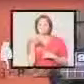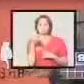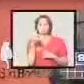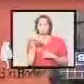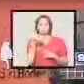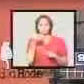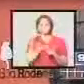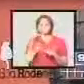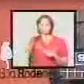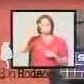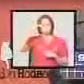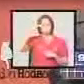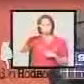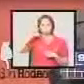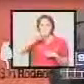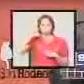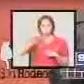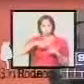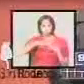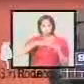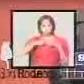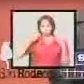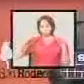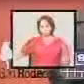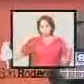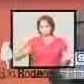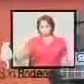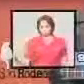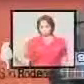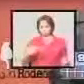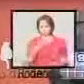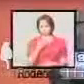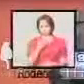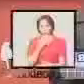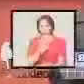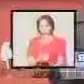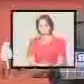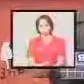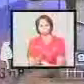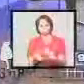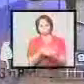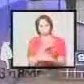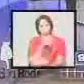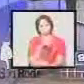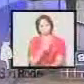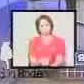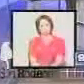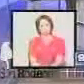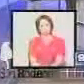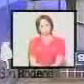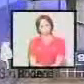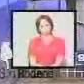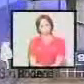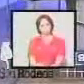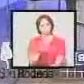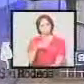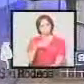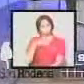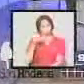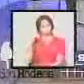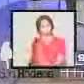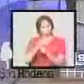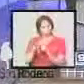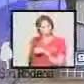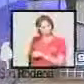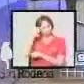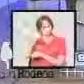gobierno, no es sujeto de crédito. Muchas gracias. No, con todo gusto. Tiene que ser alguien que trabaje en el